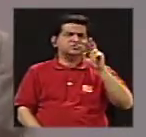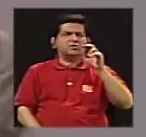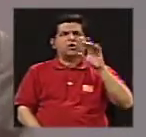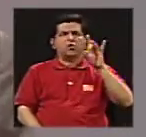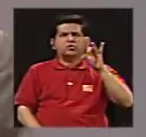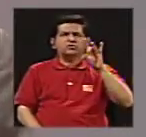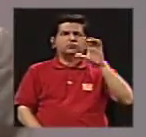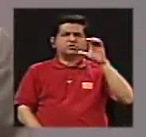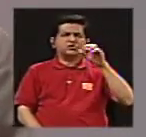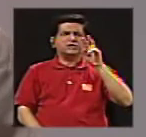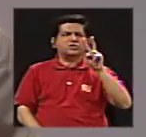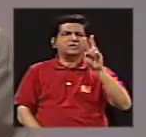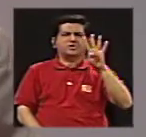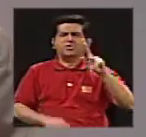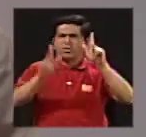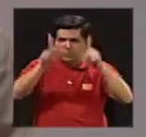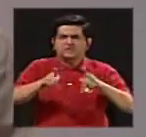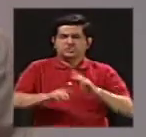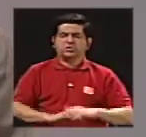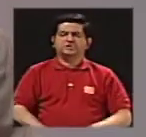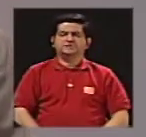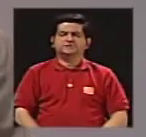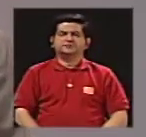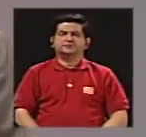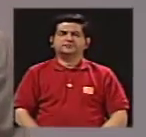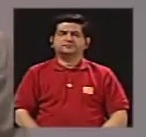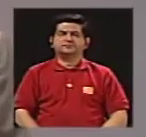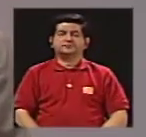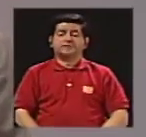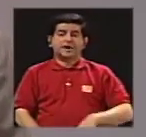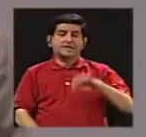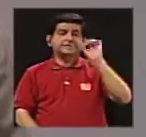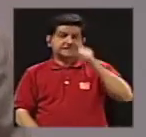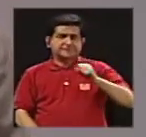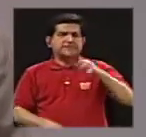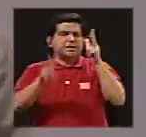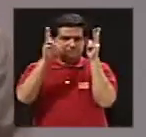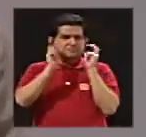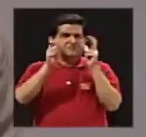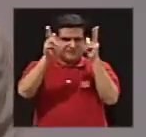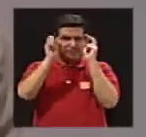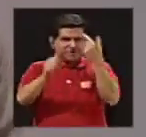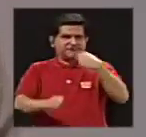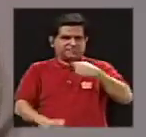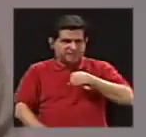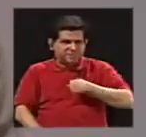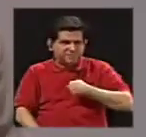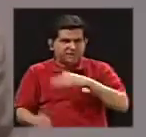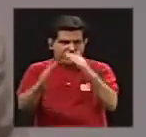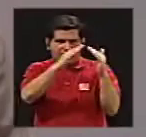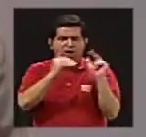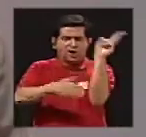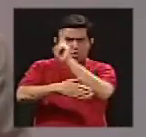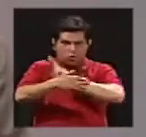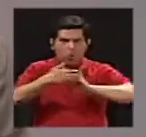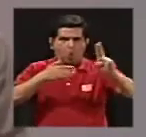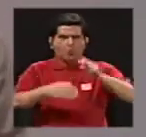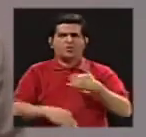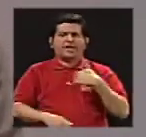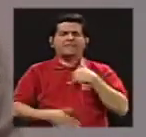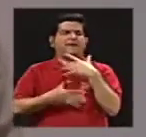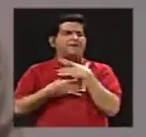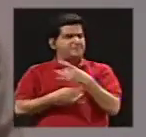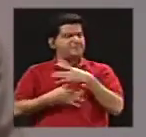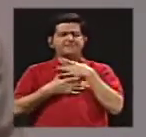congresistas eh De ahí que sí puede percibir uno entonces que en la comunidad univers itaria hay un